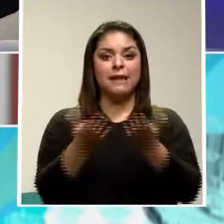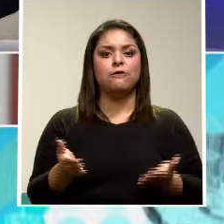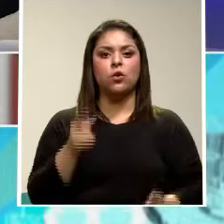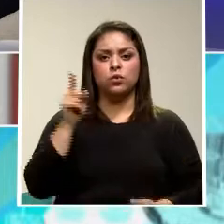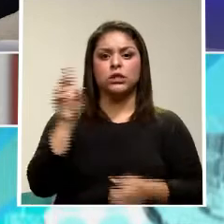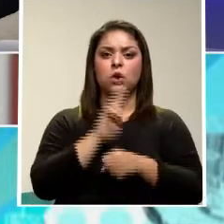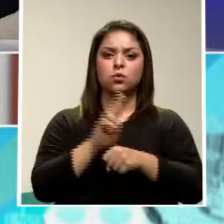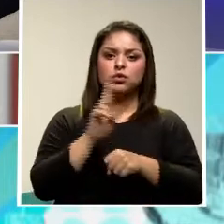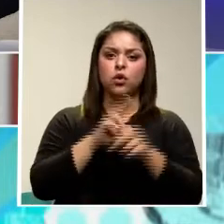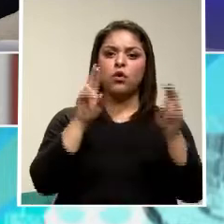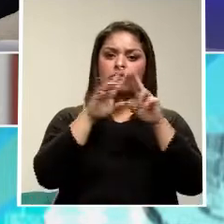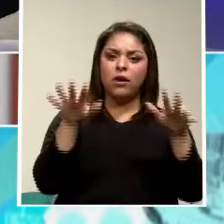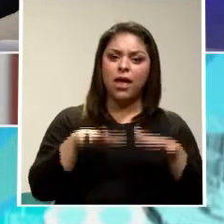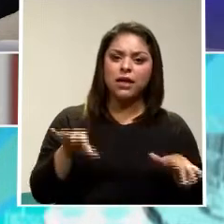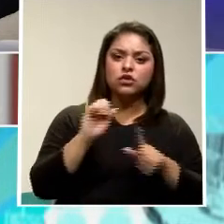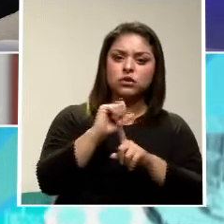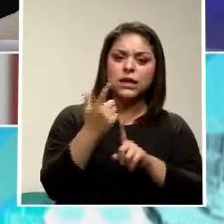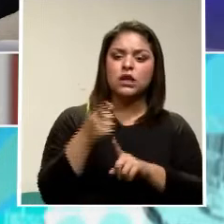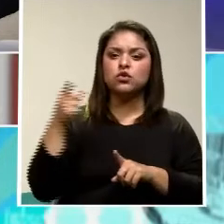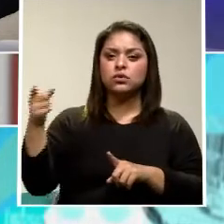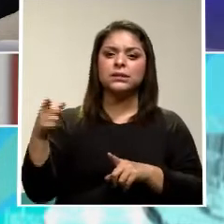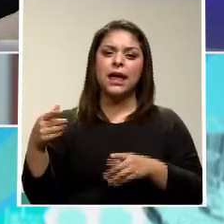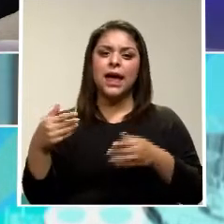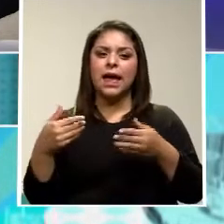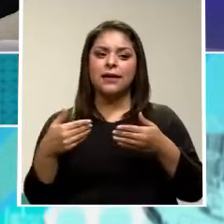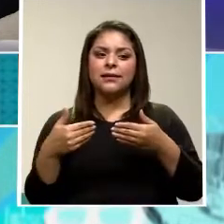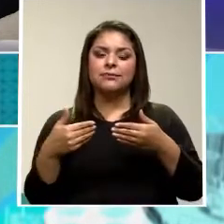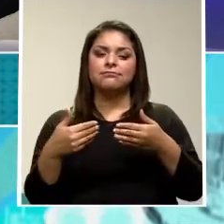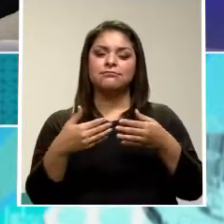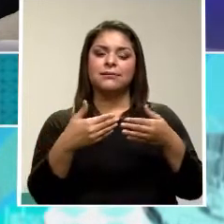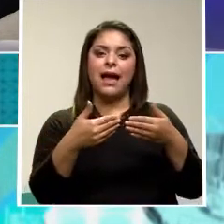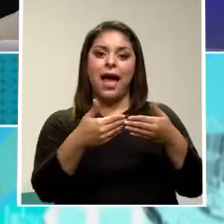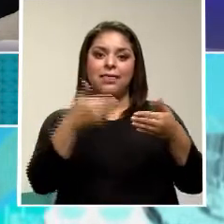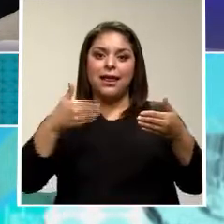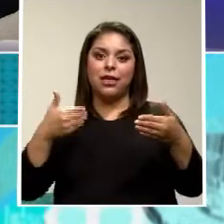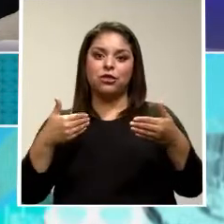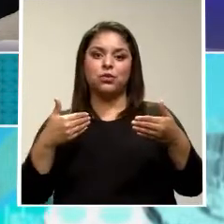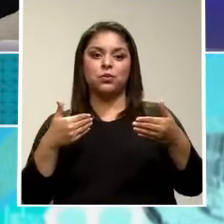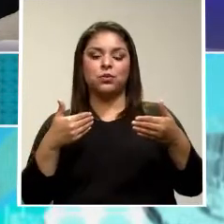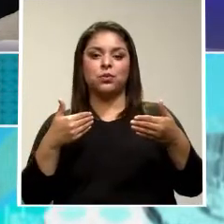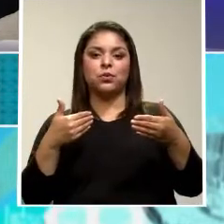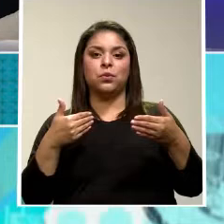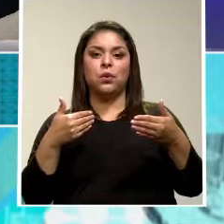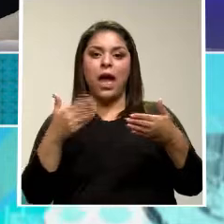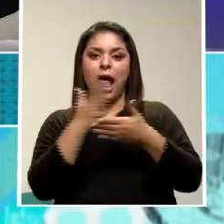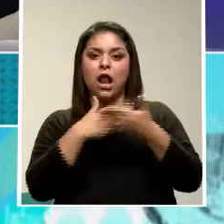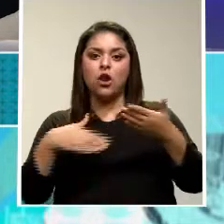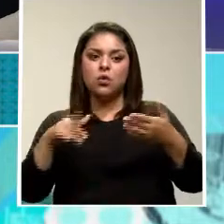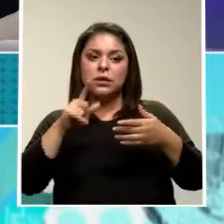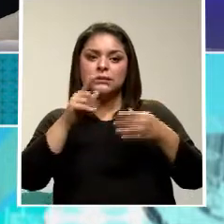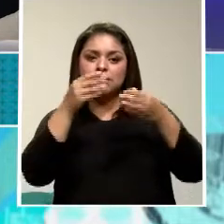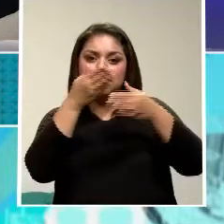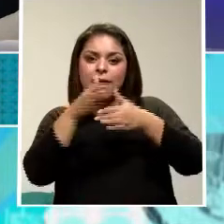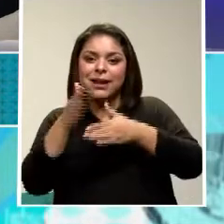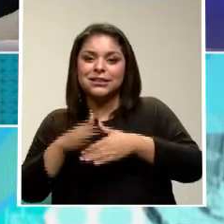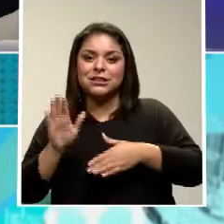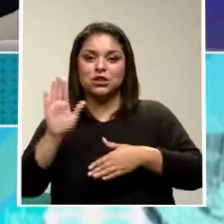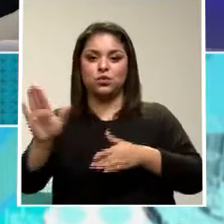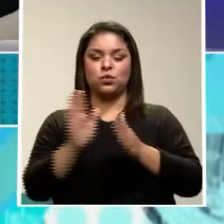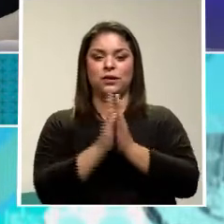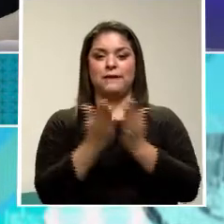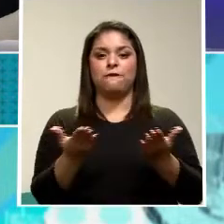redes sociales y adelantaste algunos fragmentos en tu perfil de Facebook. ¿Cómo sentís la